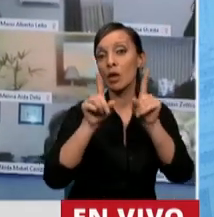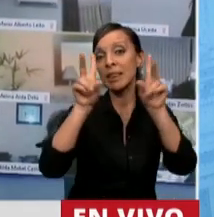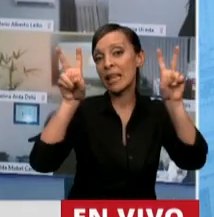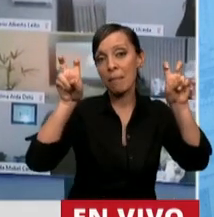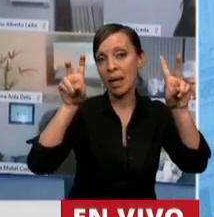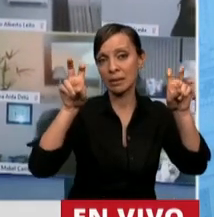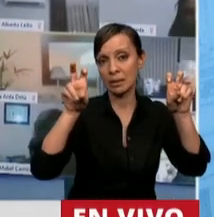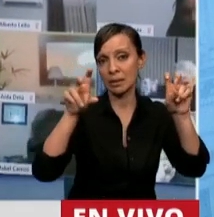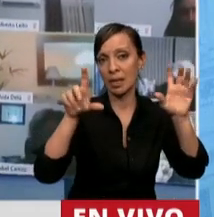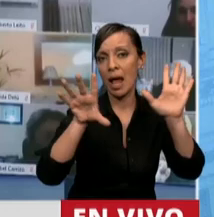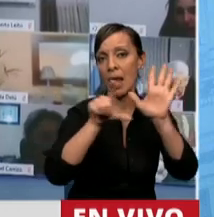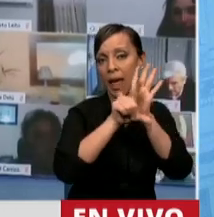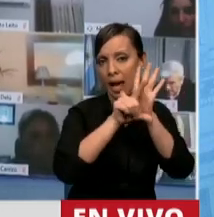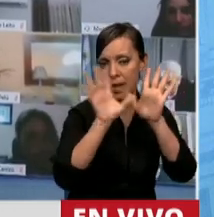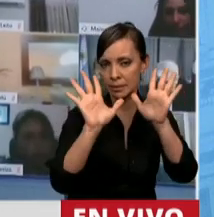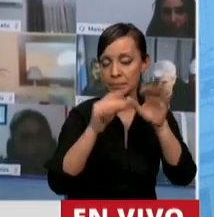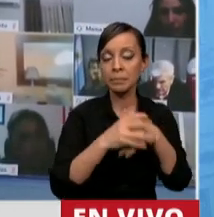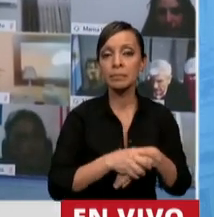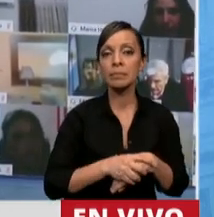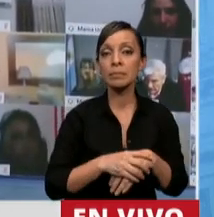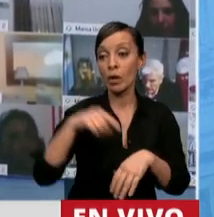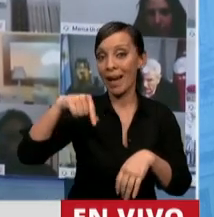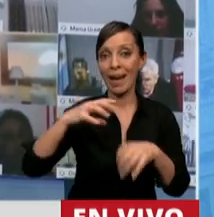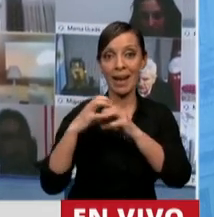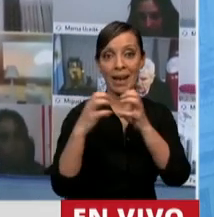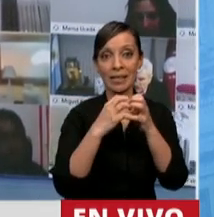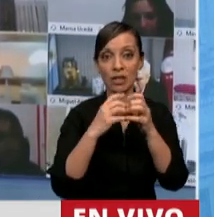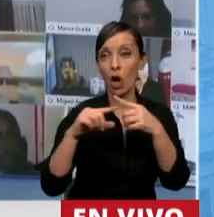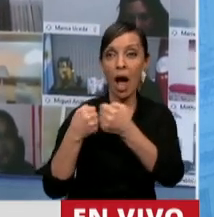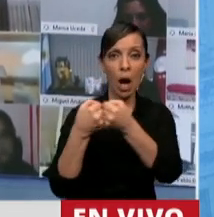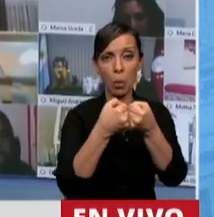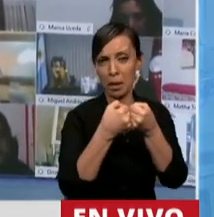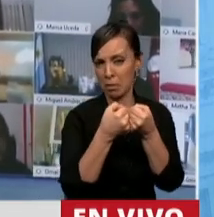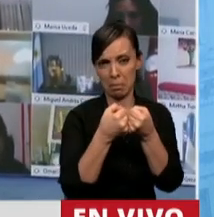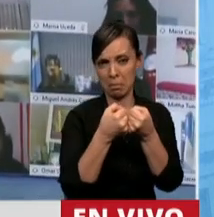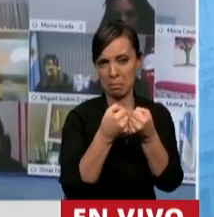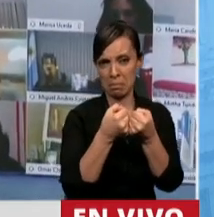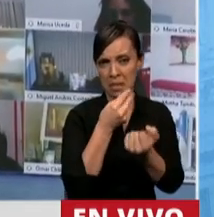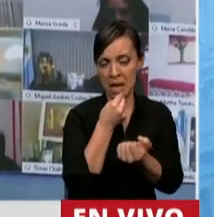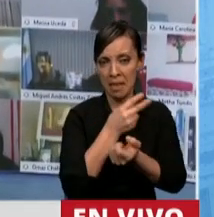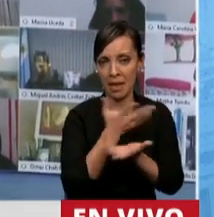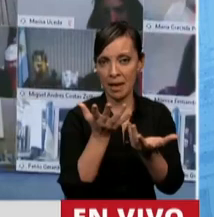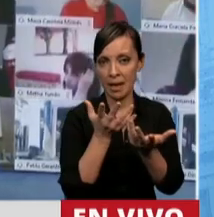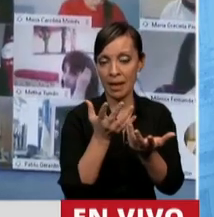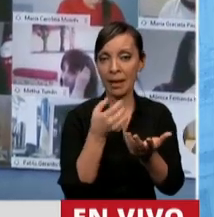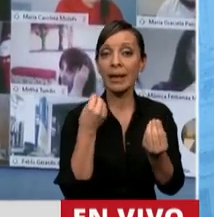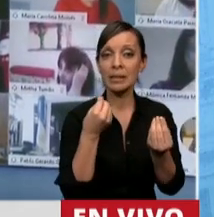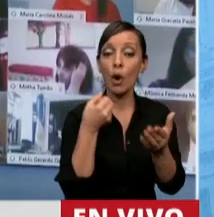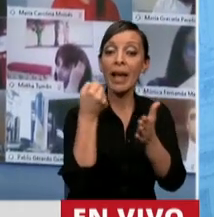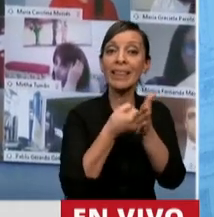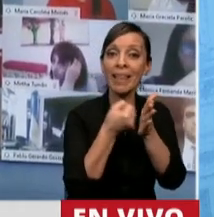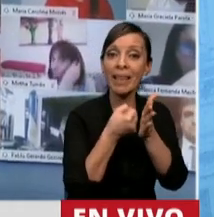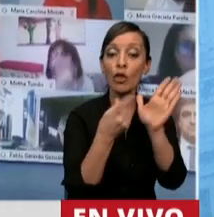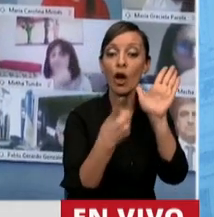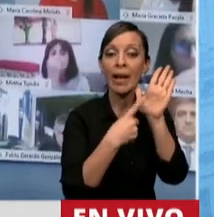jurídicas, porque por supuesto en esta sesión no estamos consintiendo nada y en todo caso estamos intentando que las reglas se cumplan y